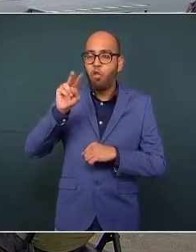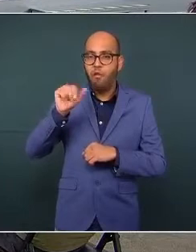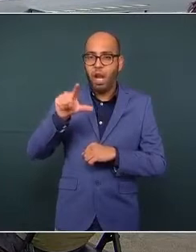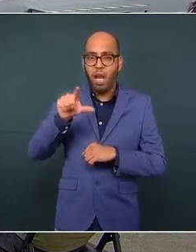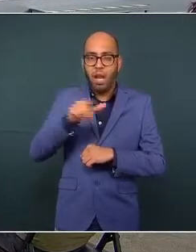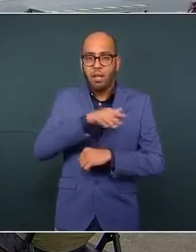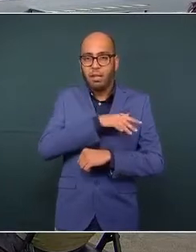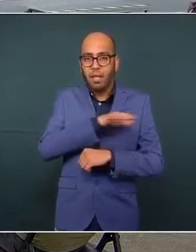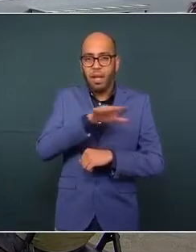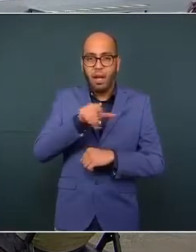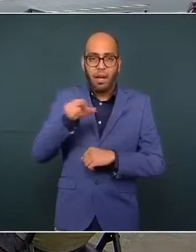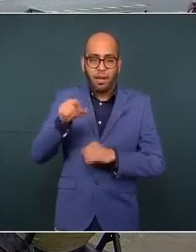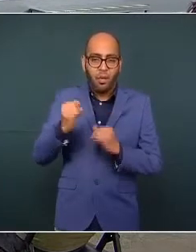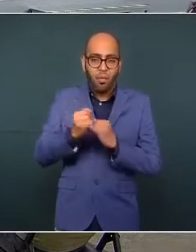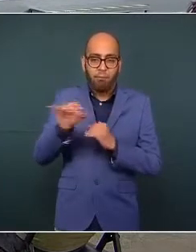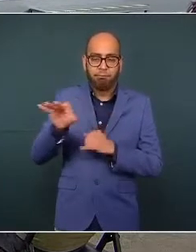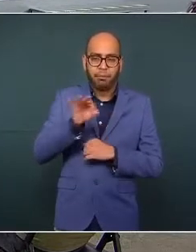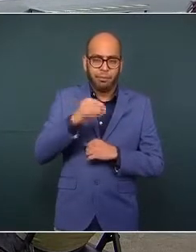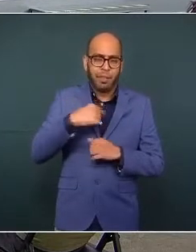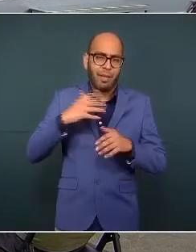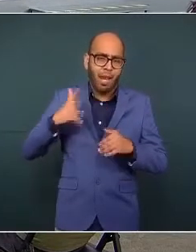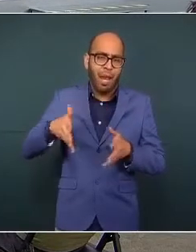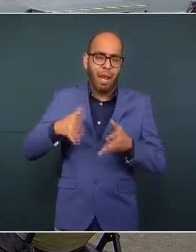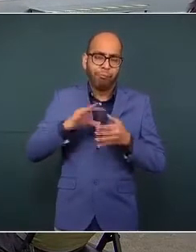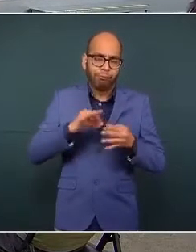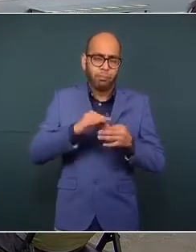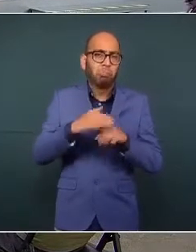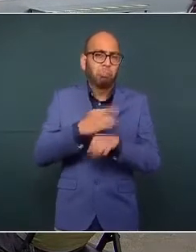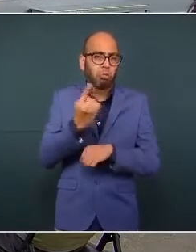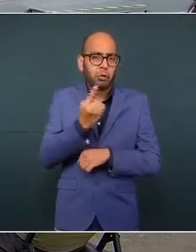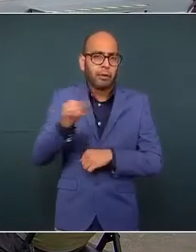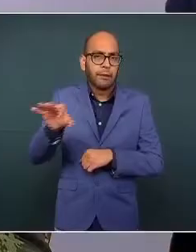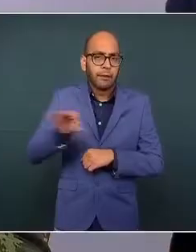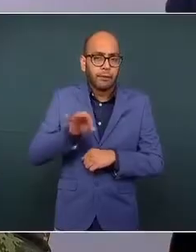algo similar en el caso de la Secretaría de Marina.